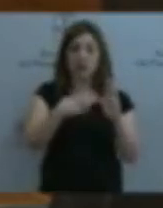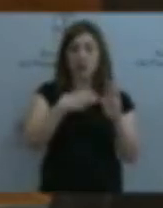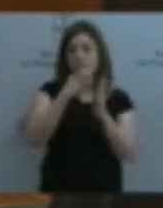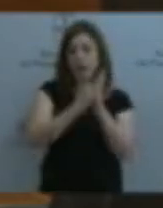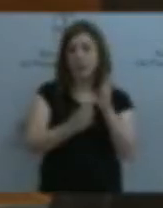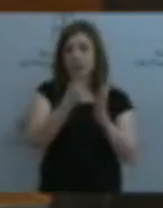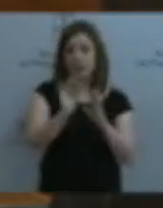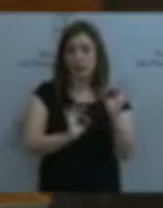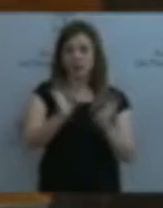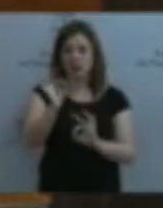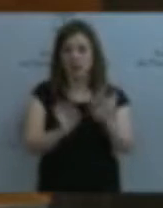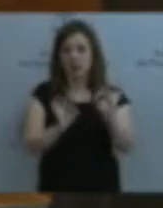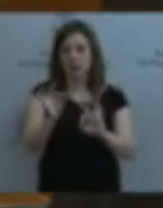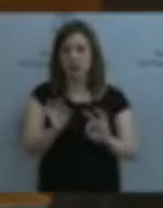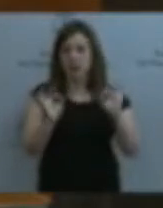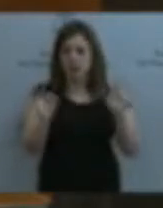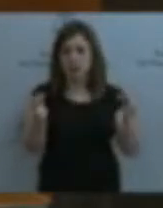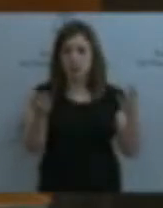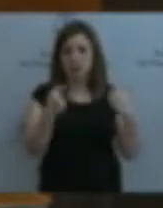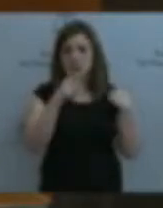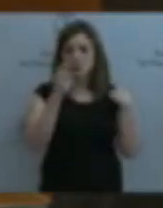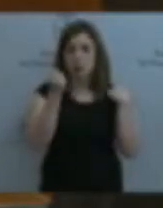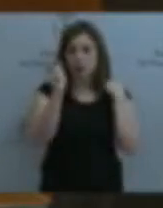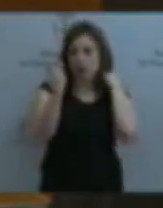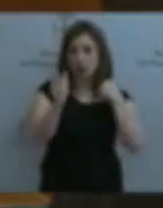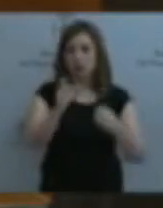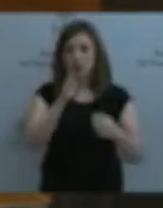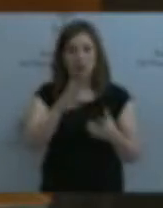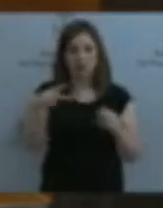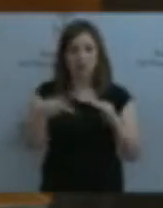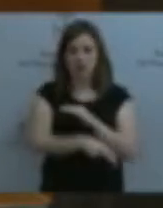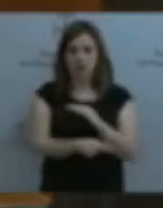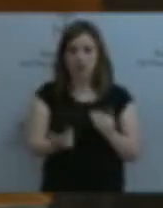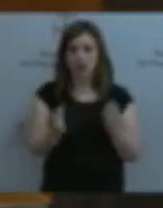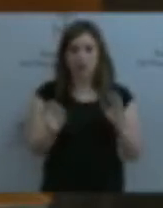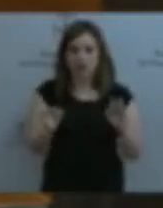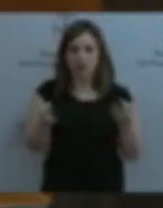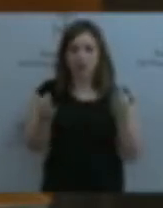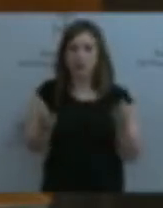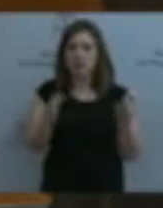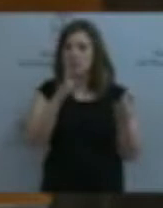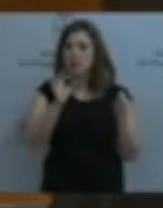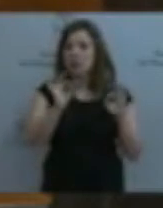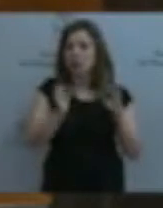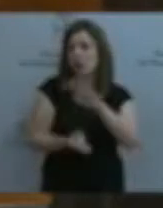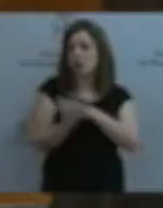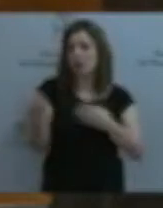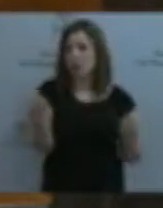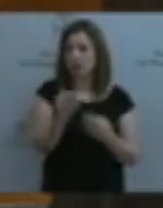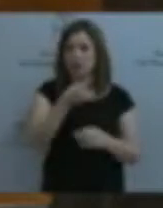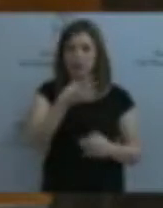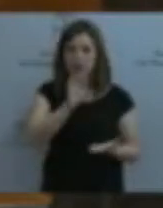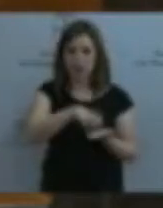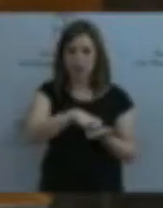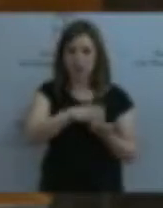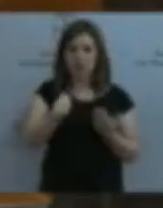Es decir, se fijan precios máximos y mínimos para evitar justamente lo que estuvo o estaba ocurriendo en la cafetería de la isla